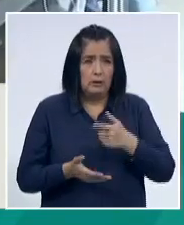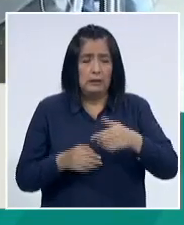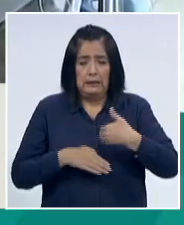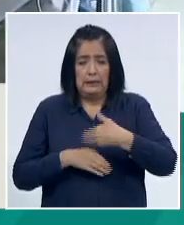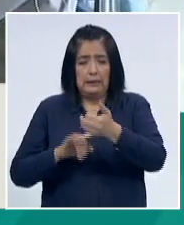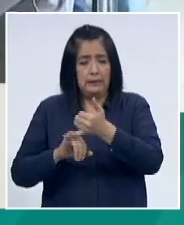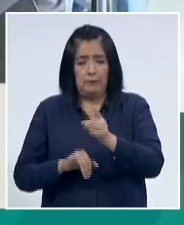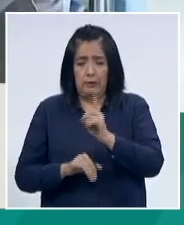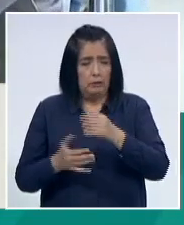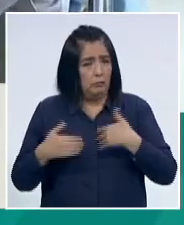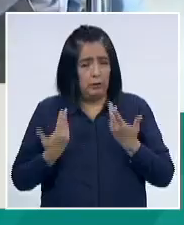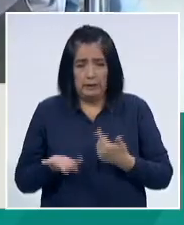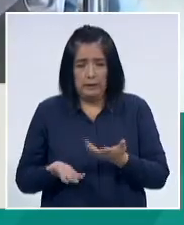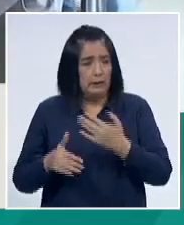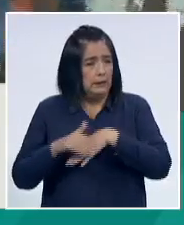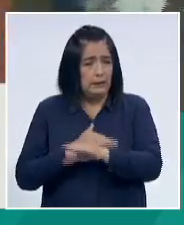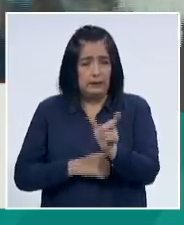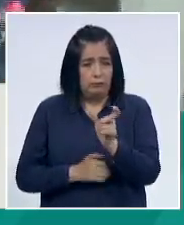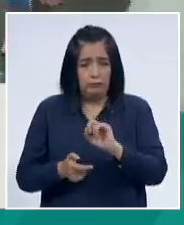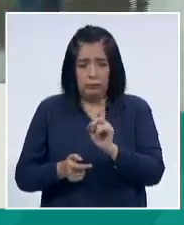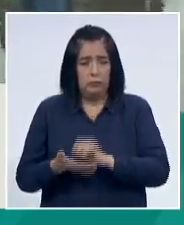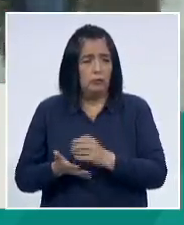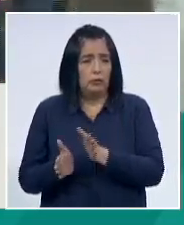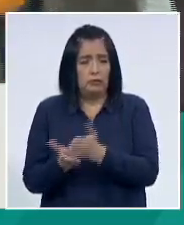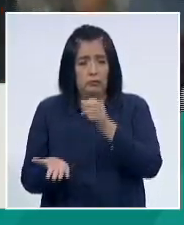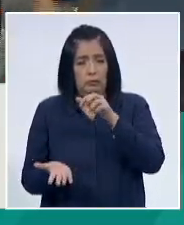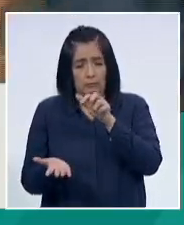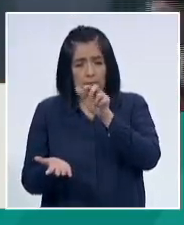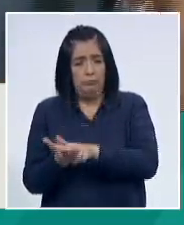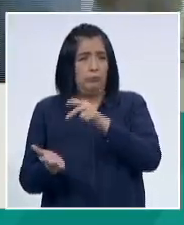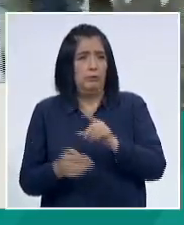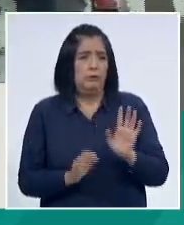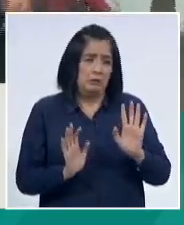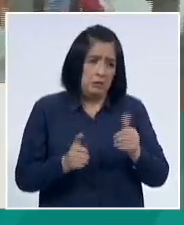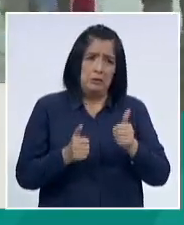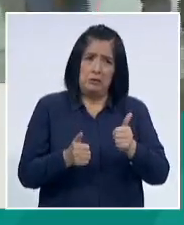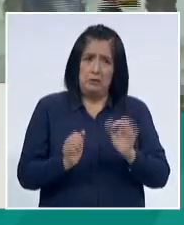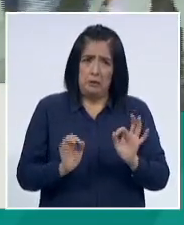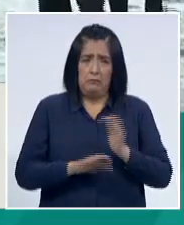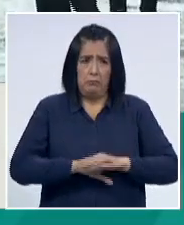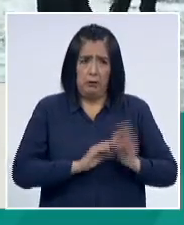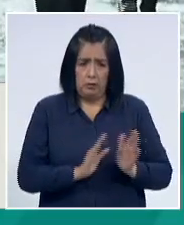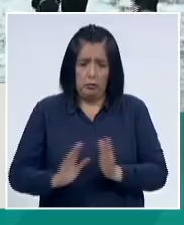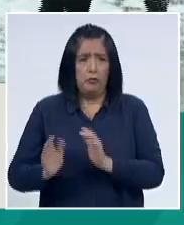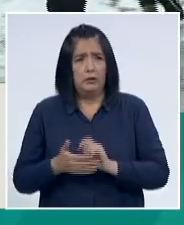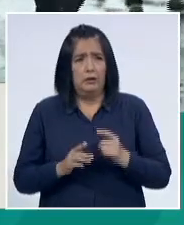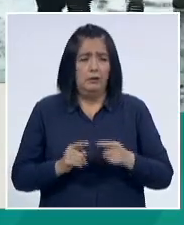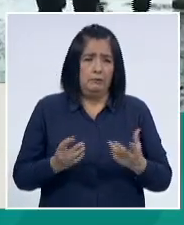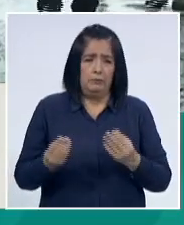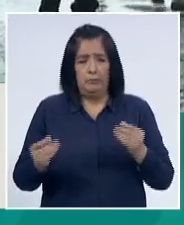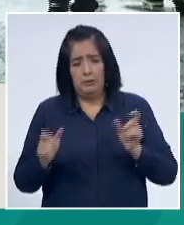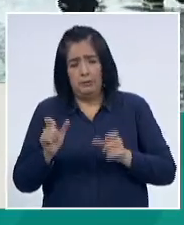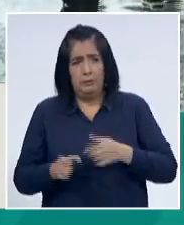ya no van a solo poder ingresar con pasaporte o con visa humanitaria? En parte es bueno por el orden, ¿no? Sin embargo, hay muchas personas que